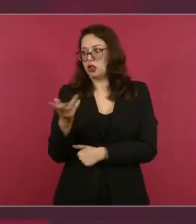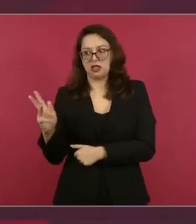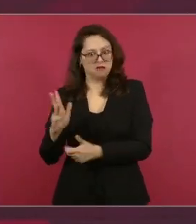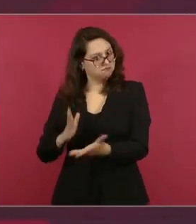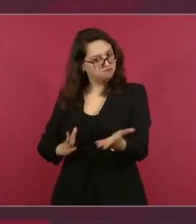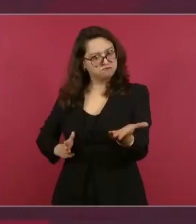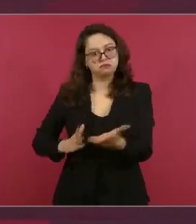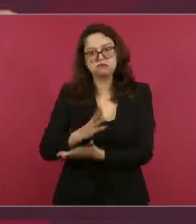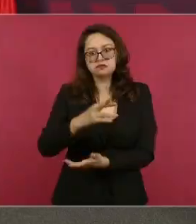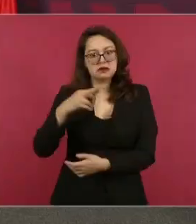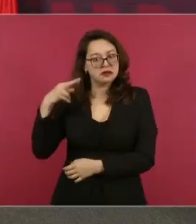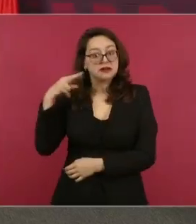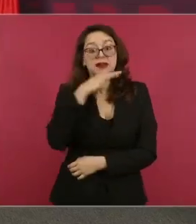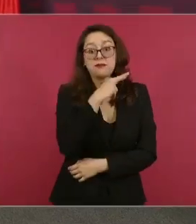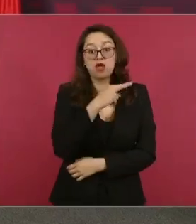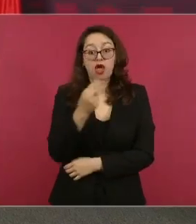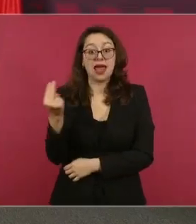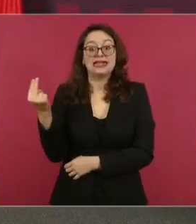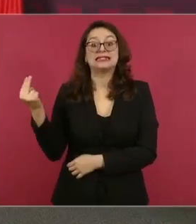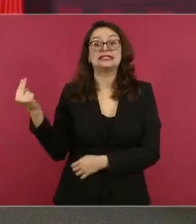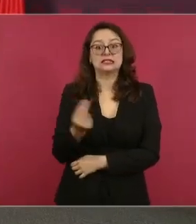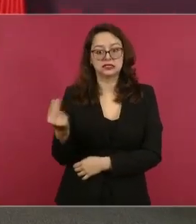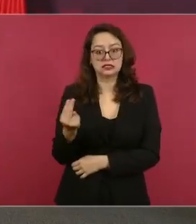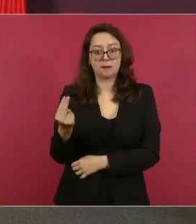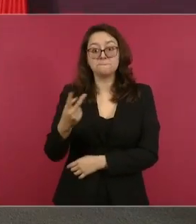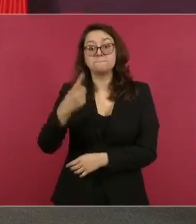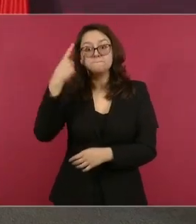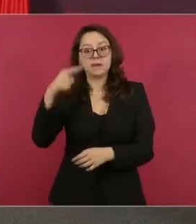servicio, los trabajadores